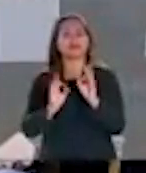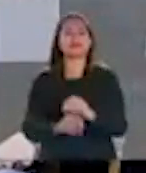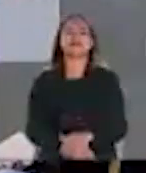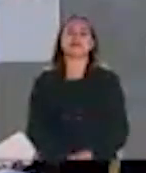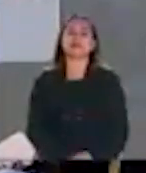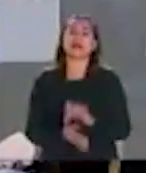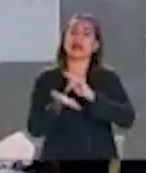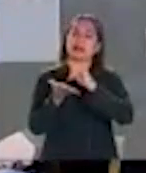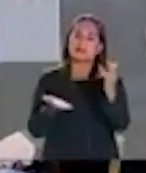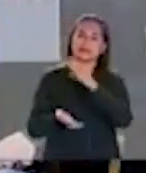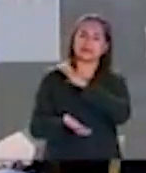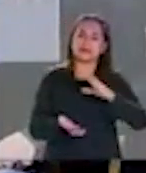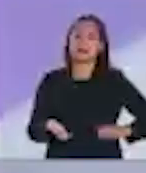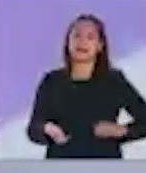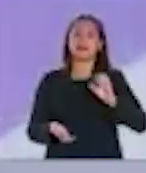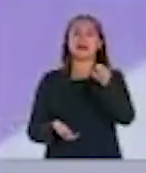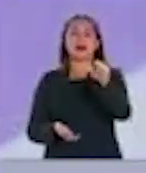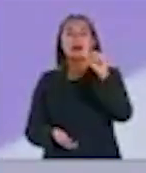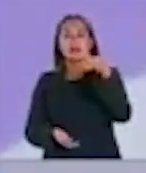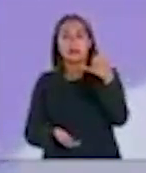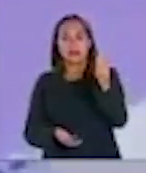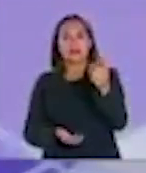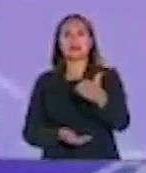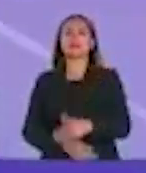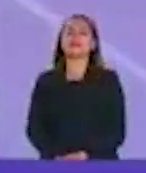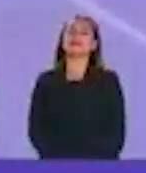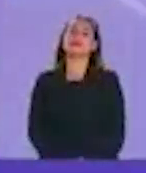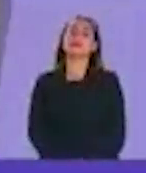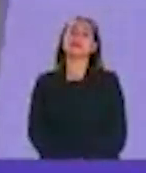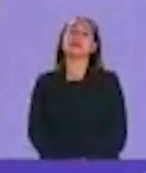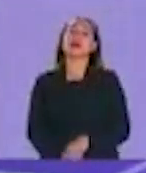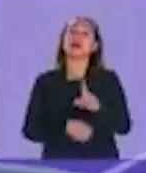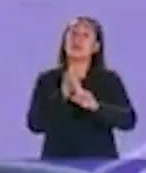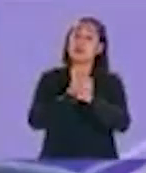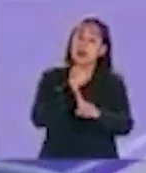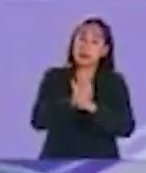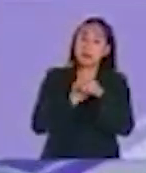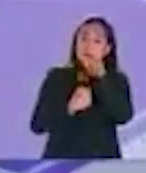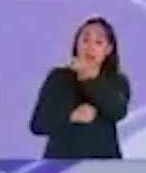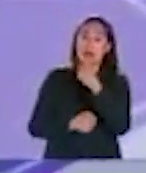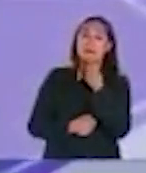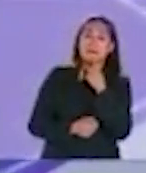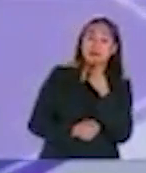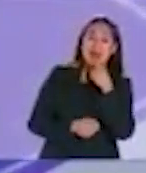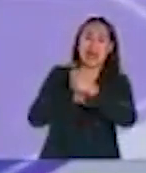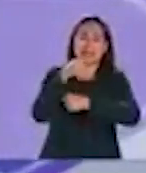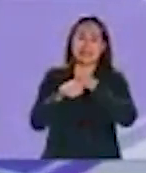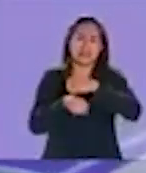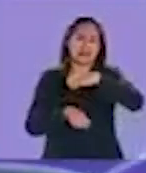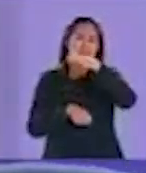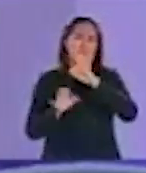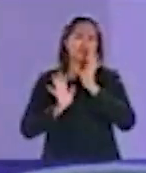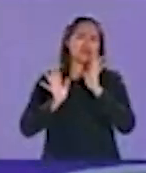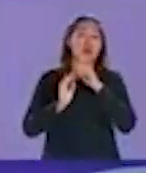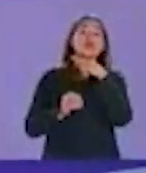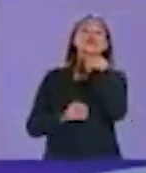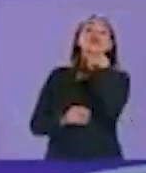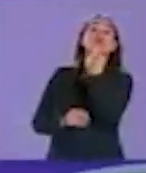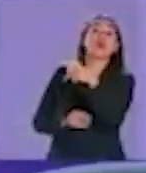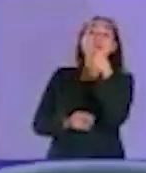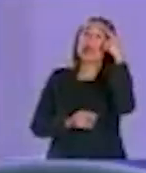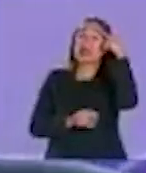adelante si el problema andrés manuel no es tu edad en lo absoluto el problema es que tus ideas son muy viejas